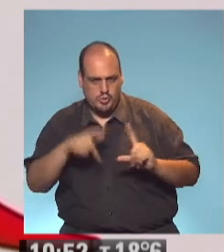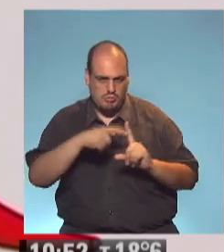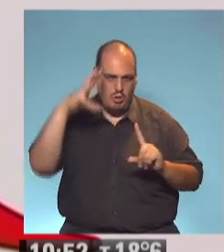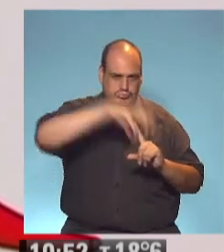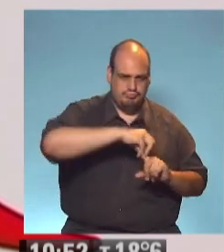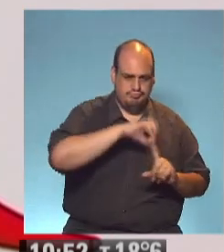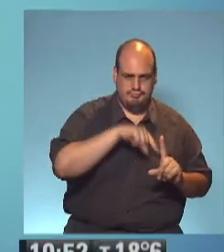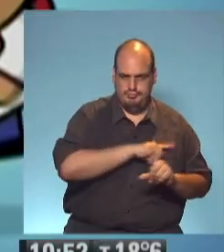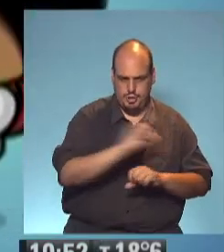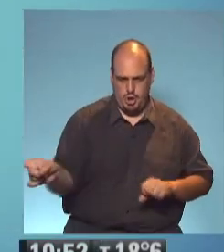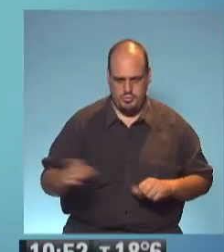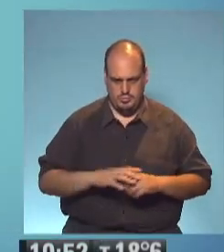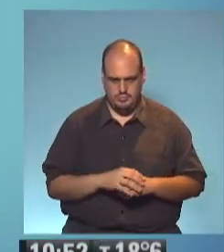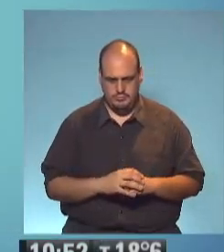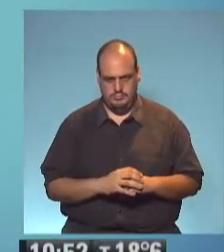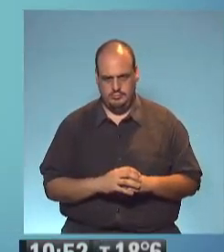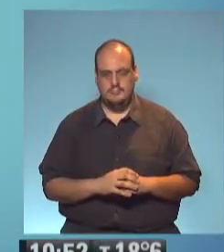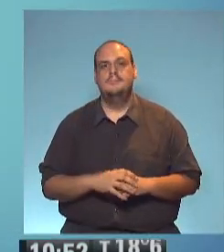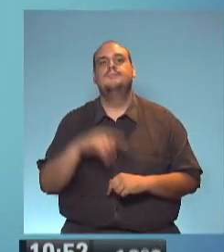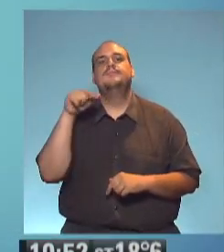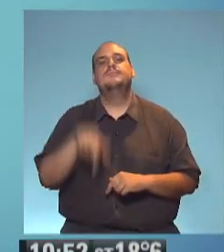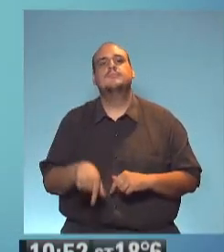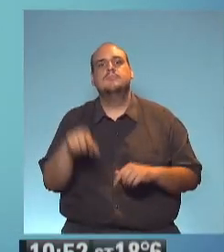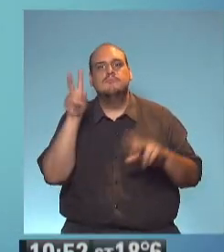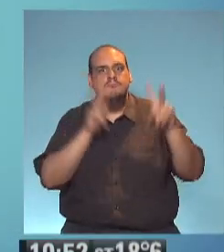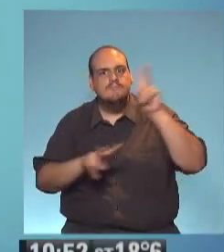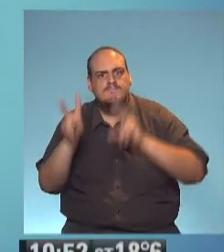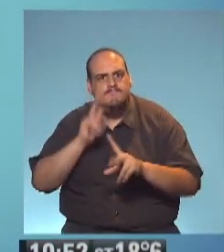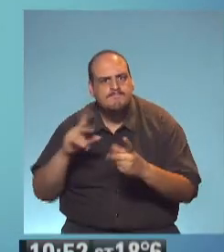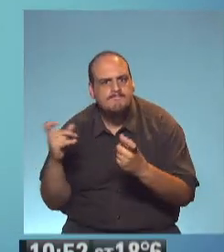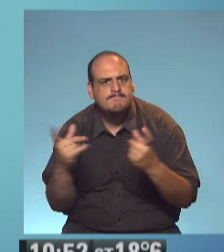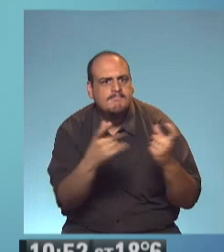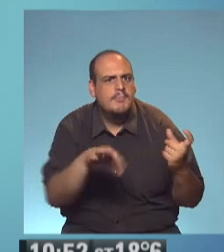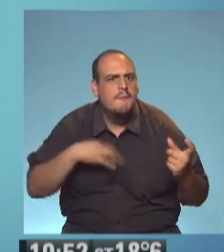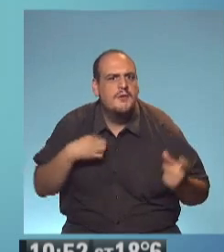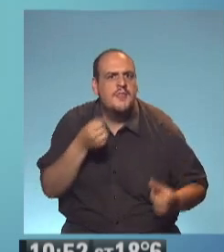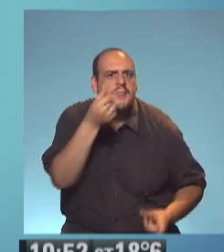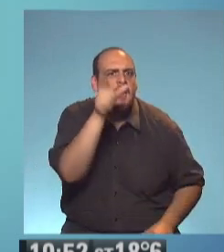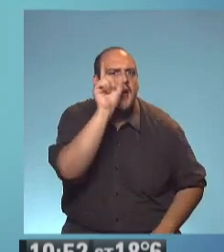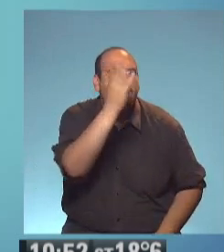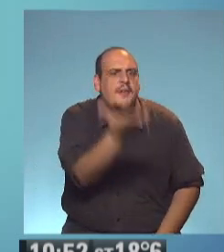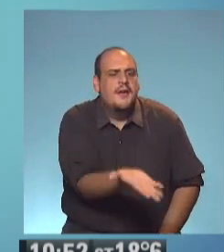Yupanqui. Llegó el momento de explorar la asombrosa vida